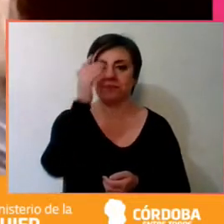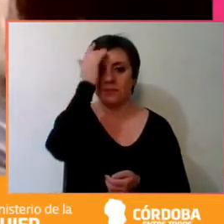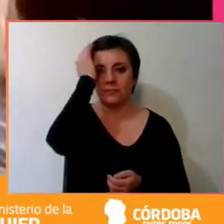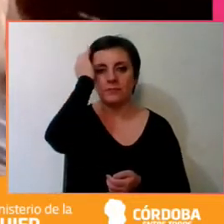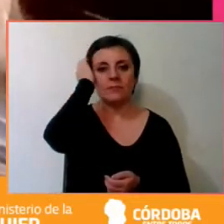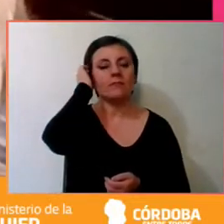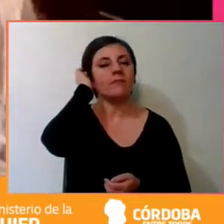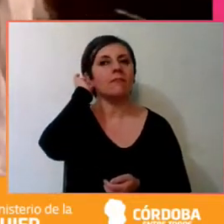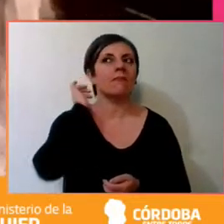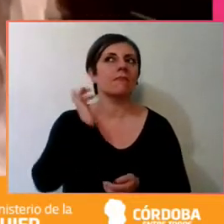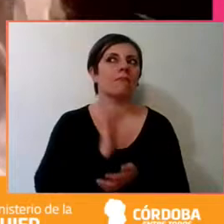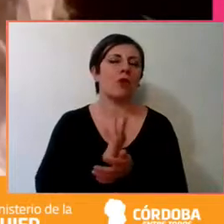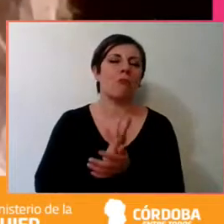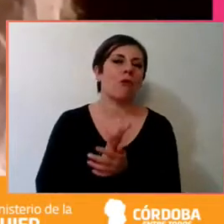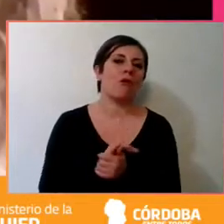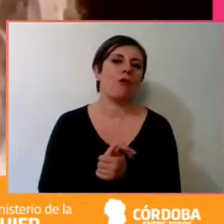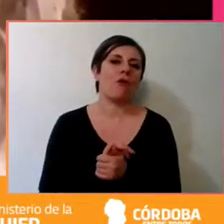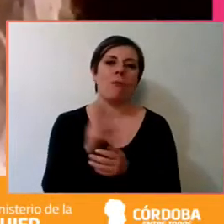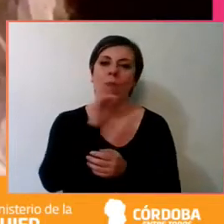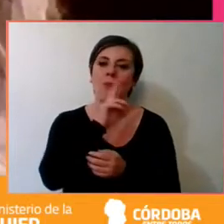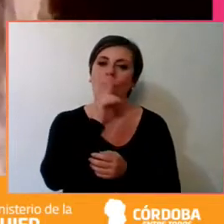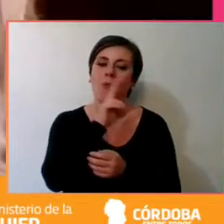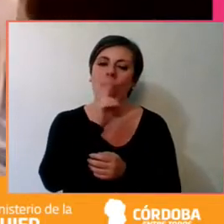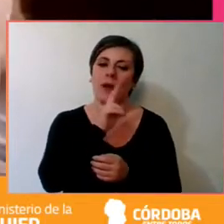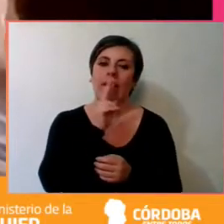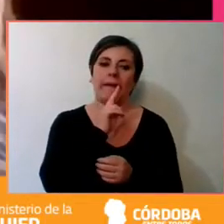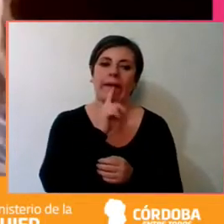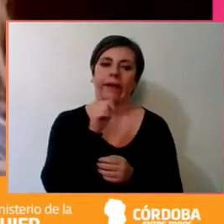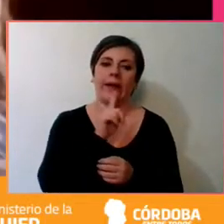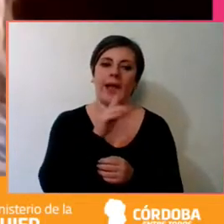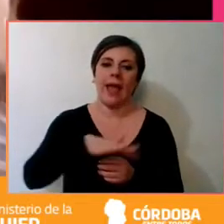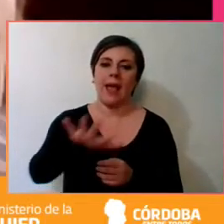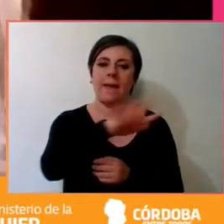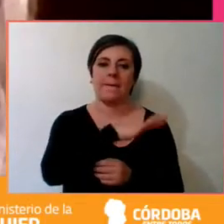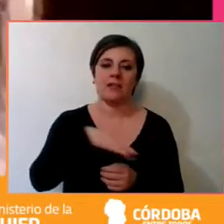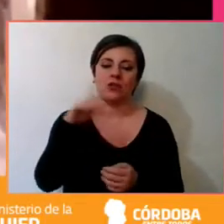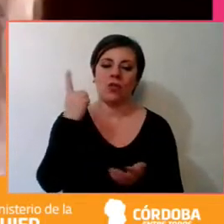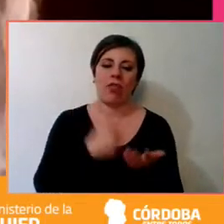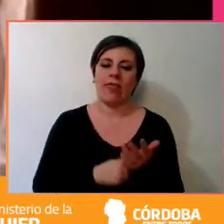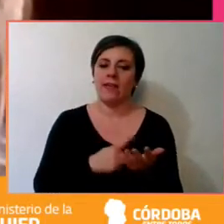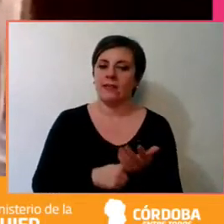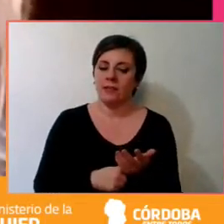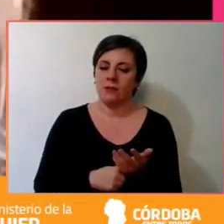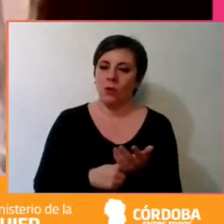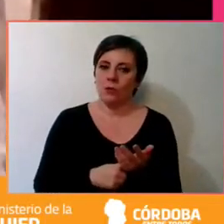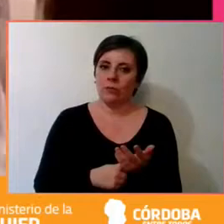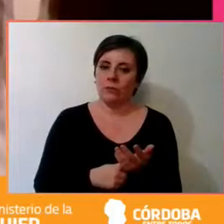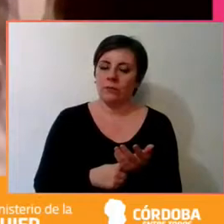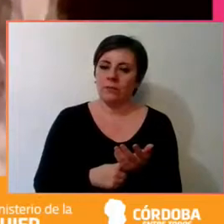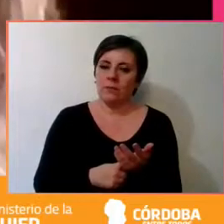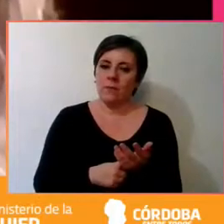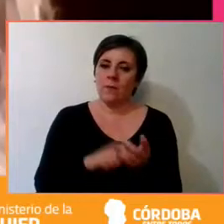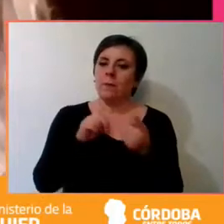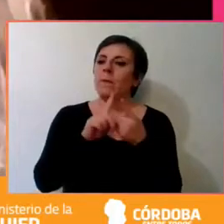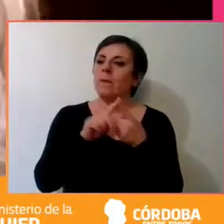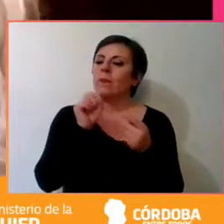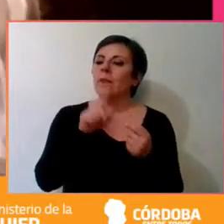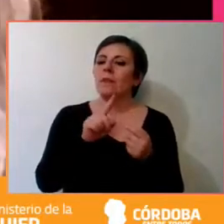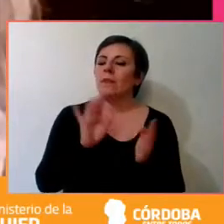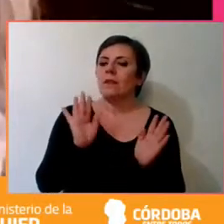el hecho de que las mujeres no estemos en los espacios de toma de decisión tiene que ver con